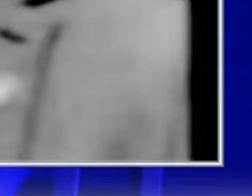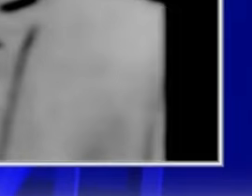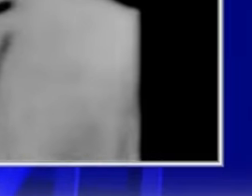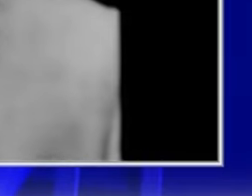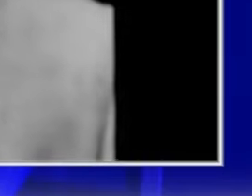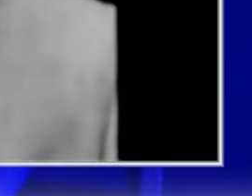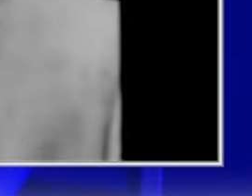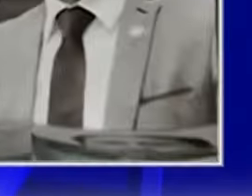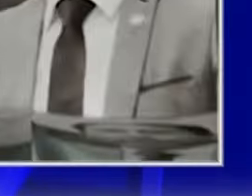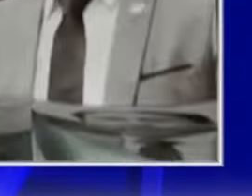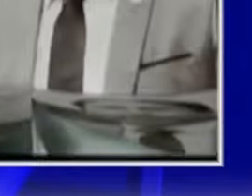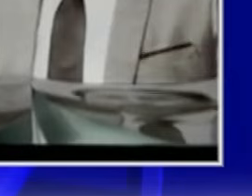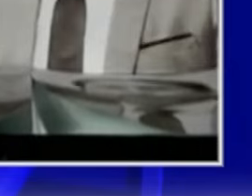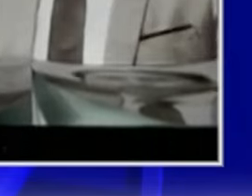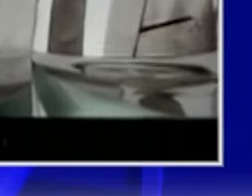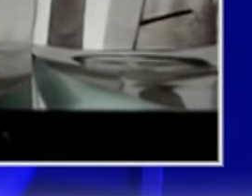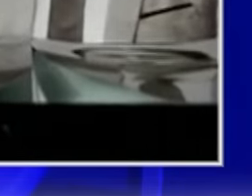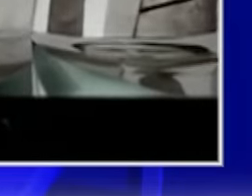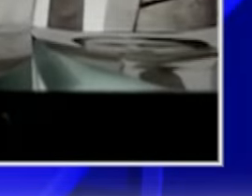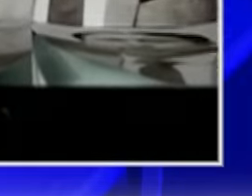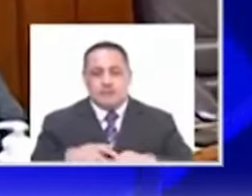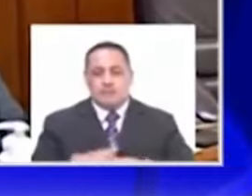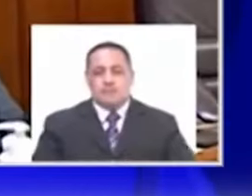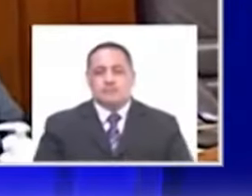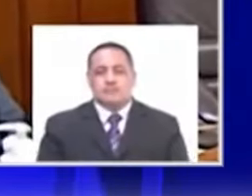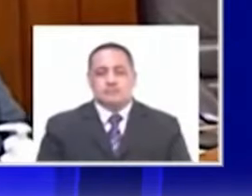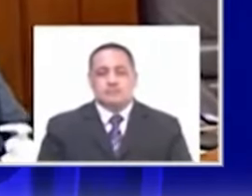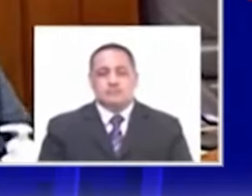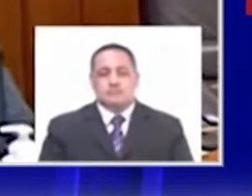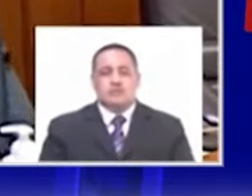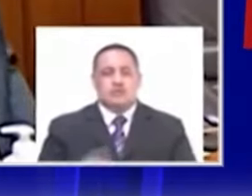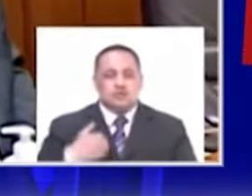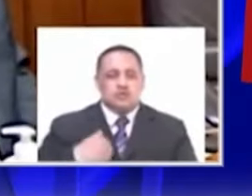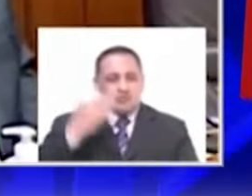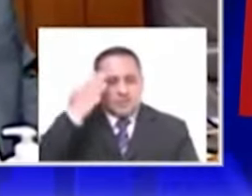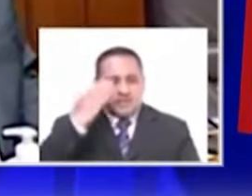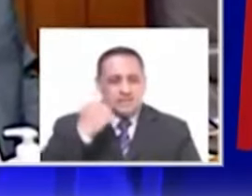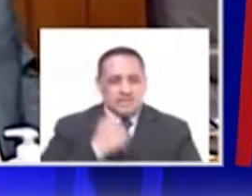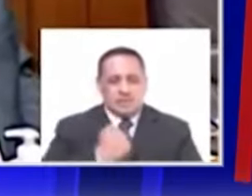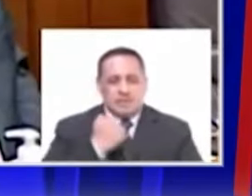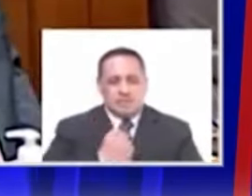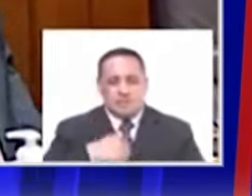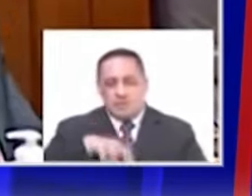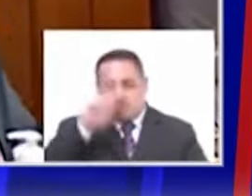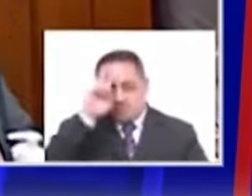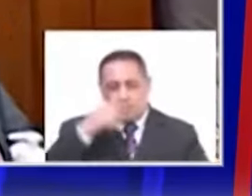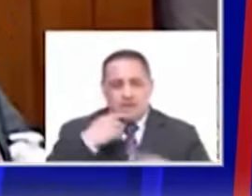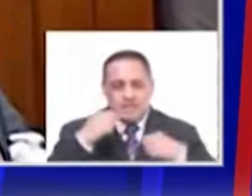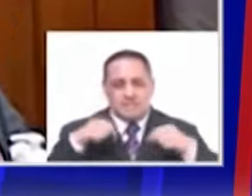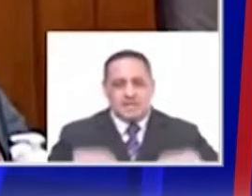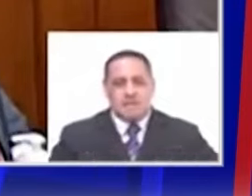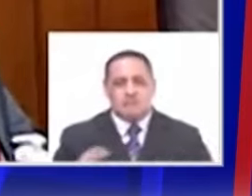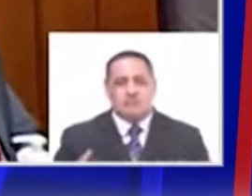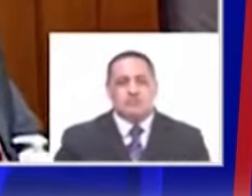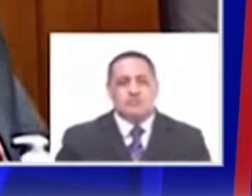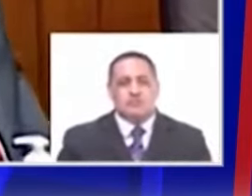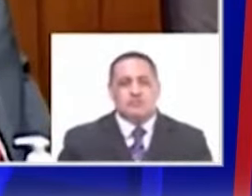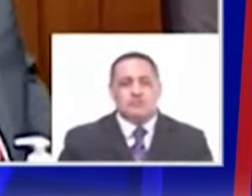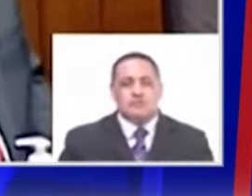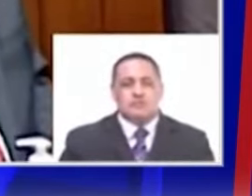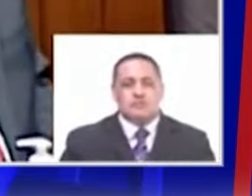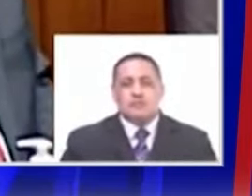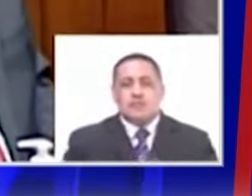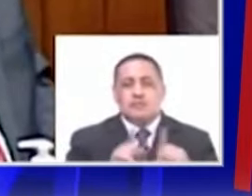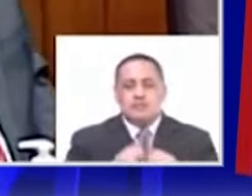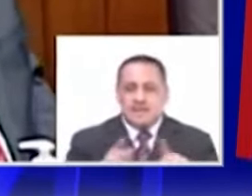el desafuero del congresista Díaz para que sea procesado ya como cualquier cualquier ciudadano y es lo que está sucediendo en este momento ya hubo investigación ya